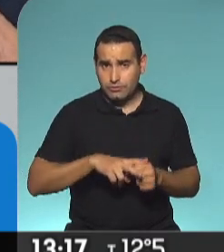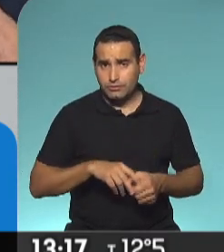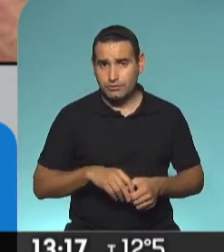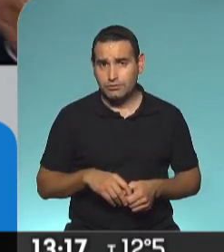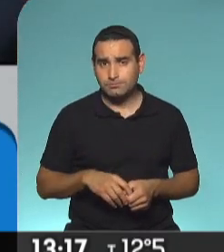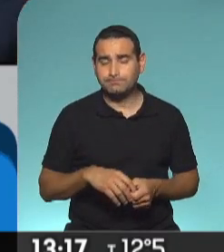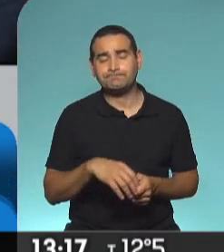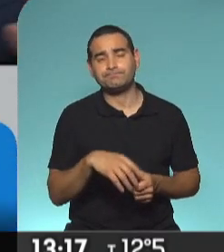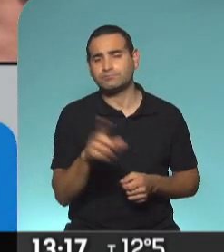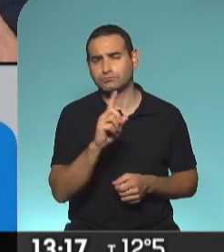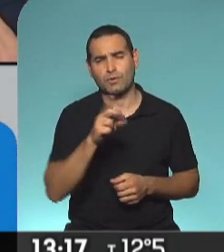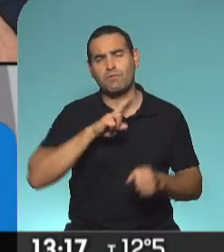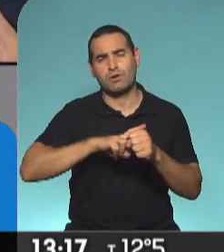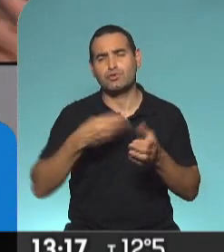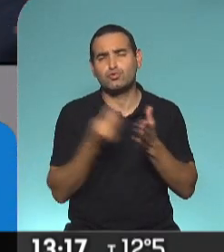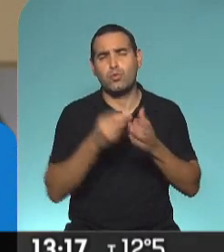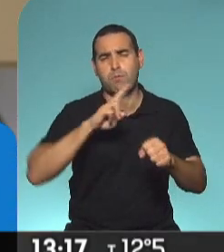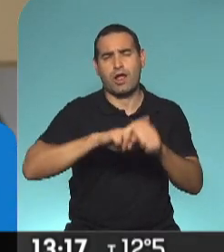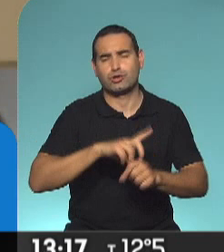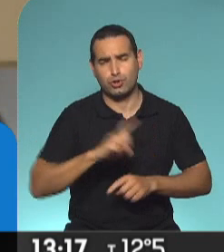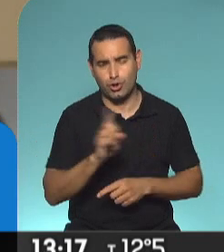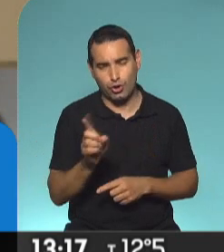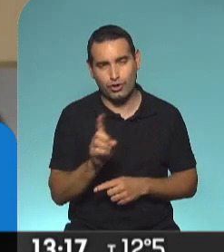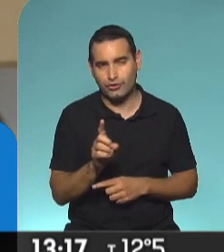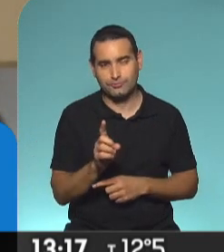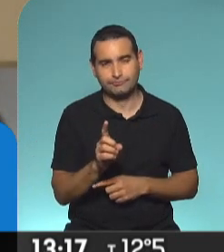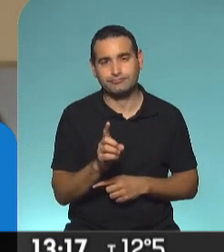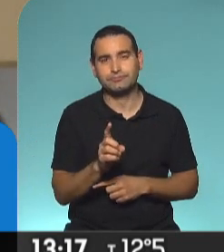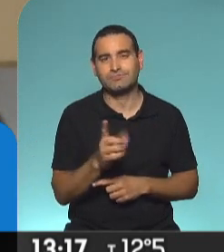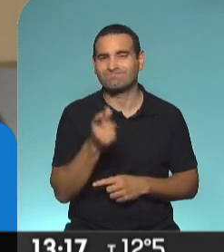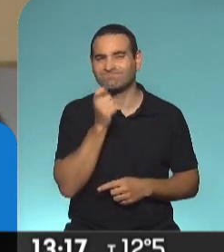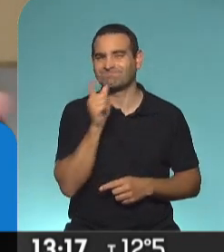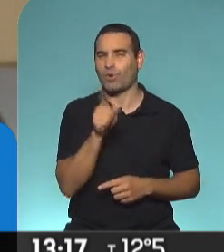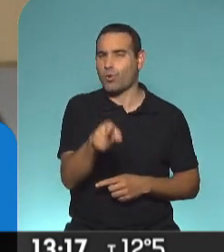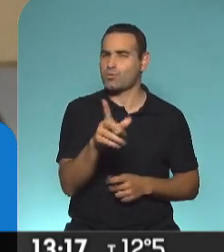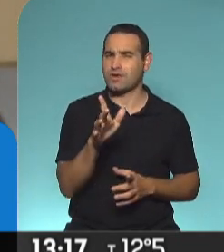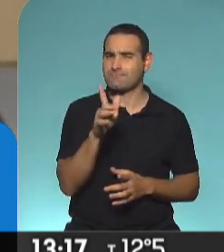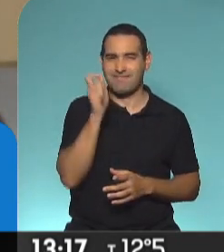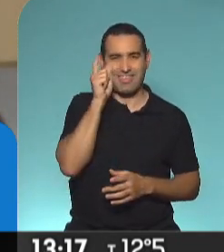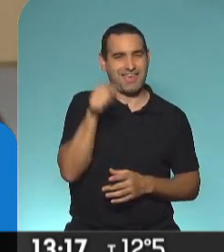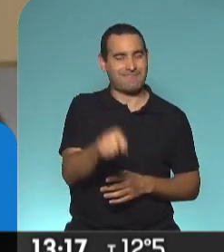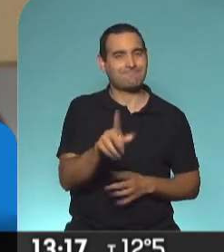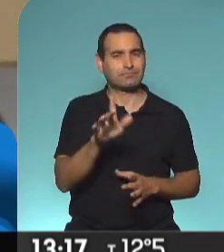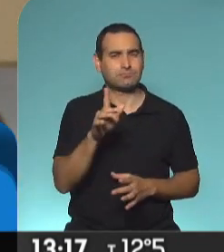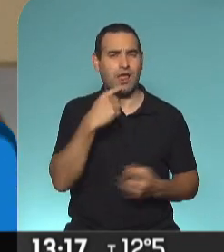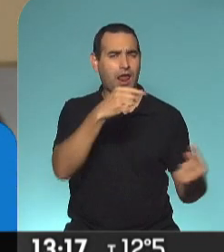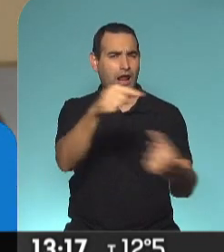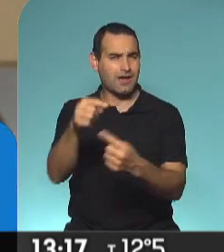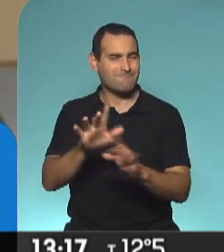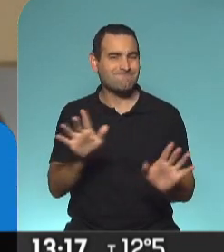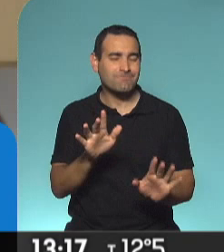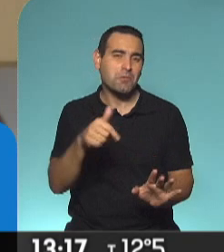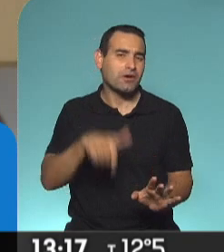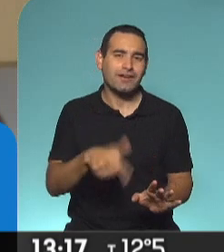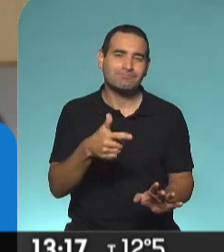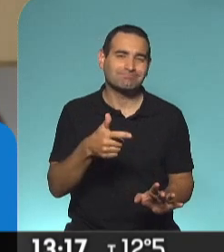si no va a haber bloqueo de la tarjeta a su vez y nosotros la verdad que no compartimos esa idea que naturalmente estuvo circulando porque hay muchas